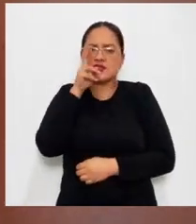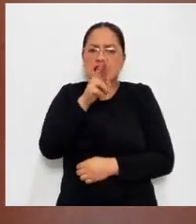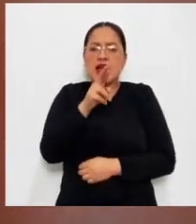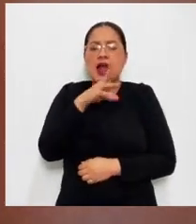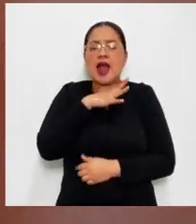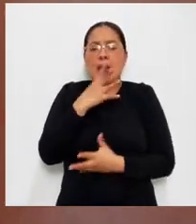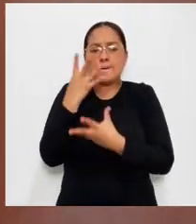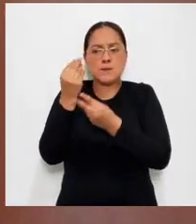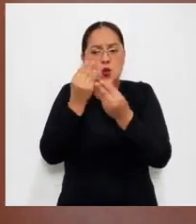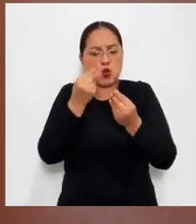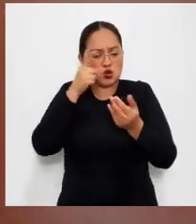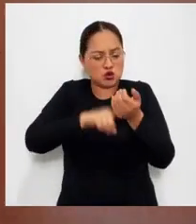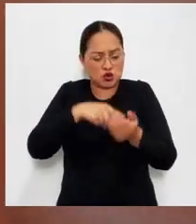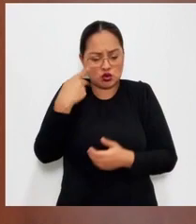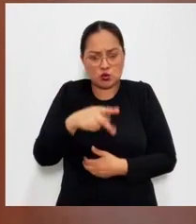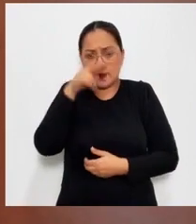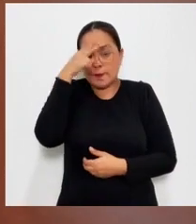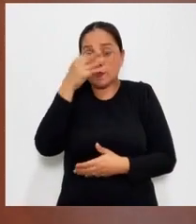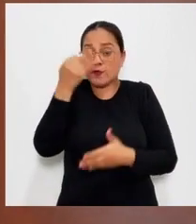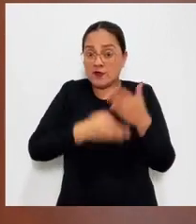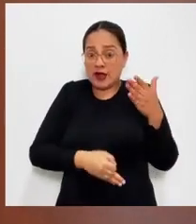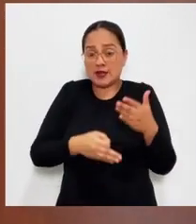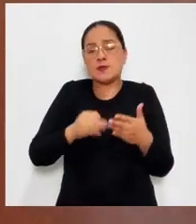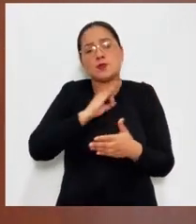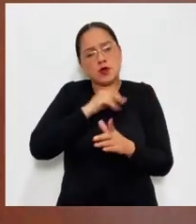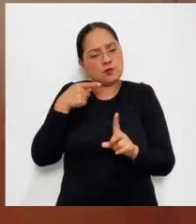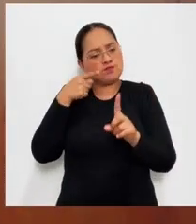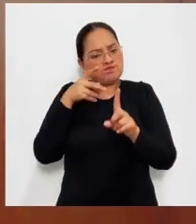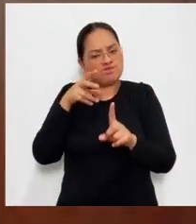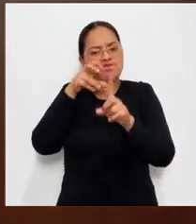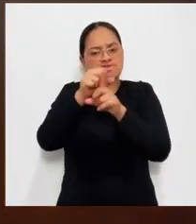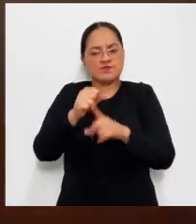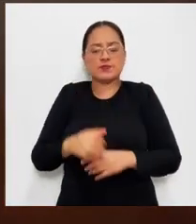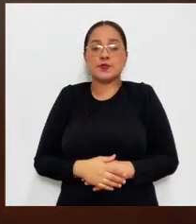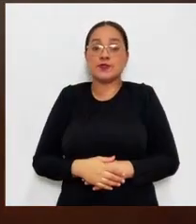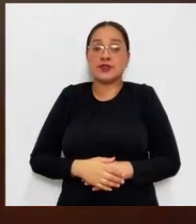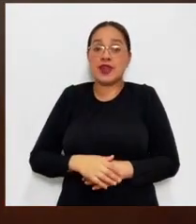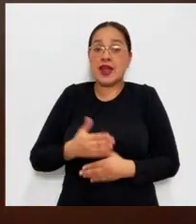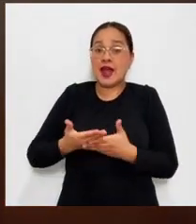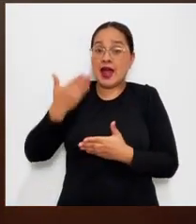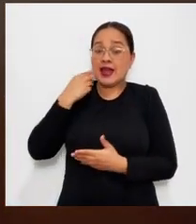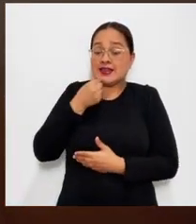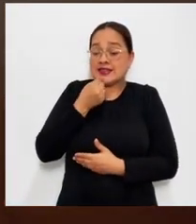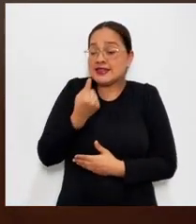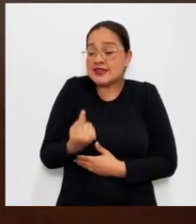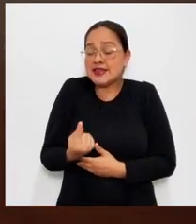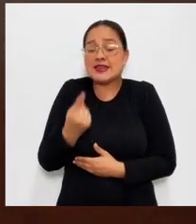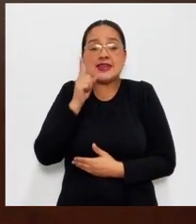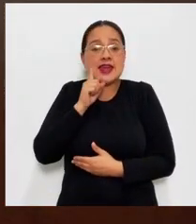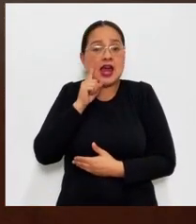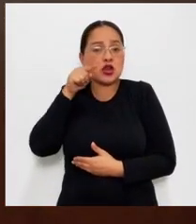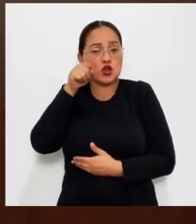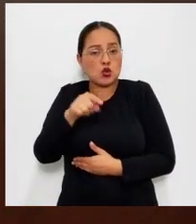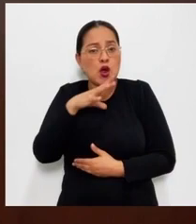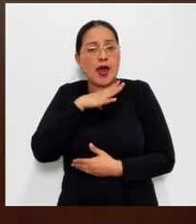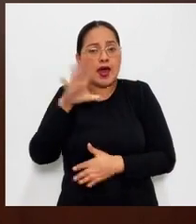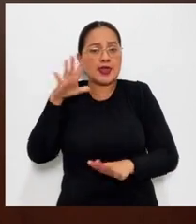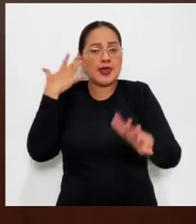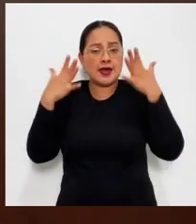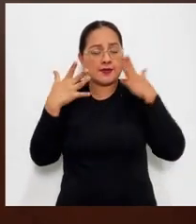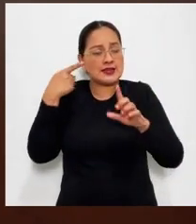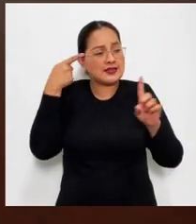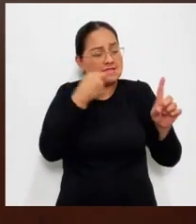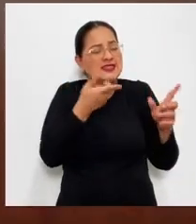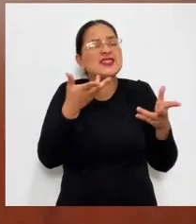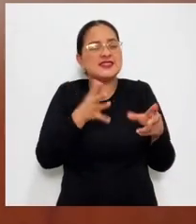sacar adelante tantas necesidades que tiene la ciudadanía mexicana. Sabemos que cuando eras niña le hacías travesuras a tu tía. ¿Cómo